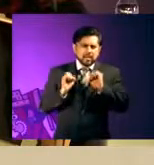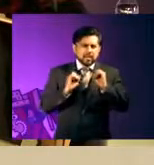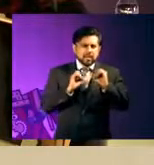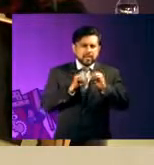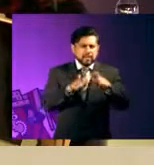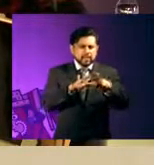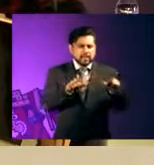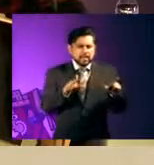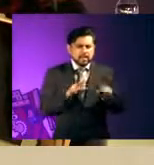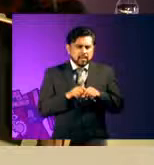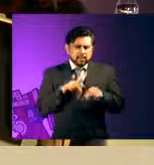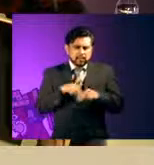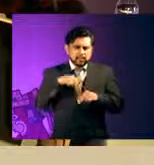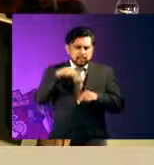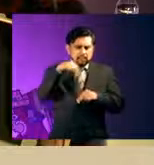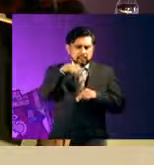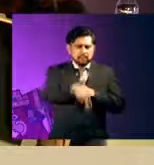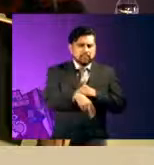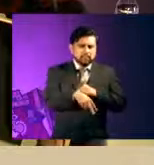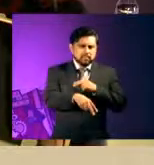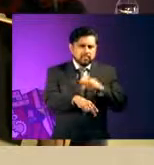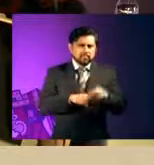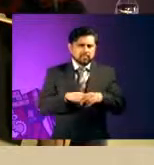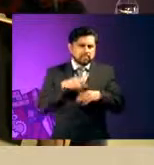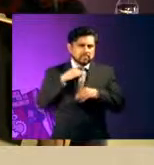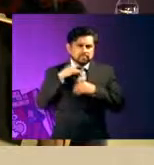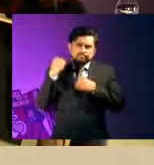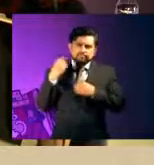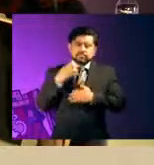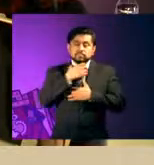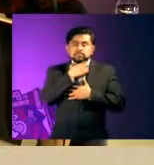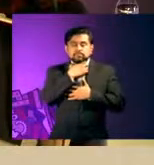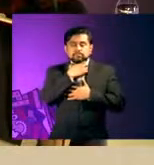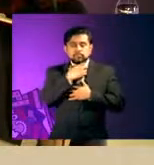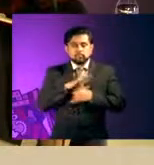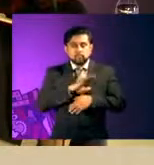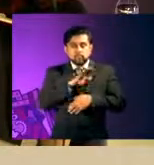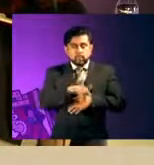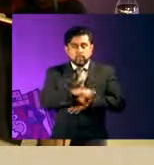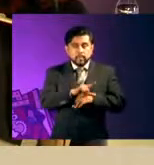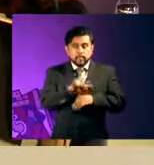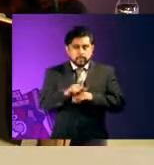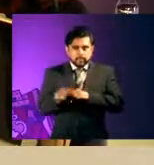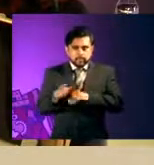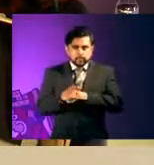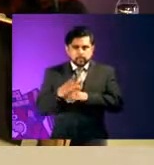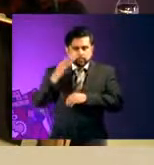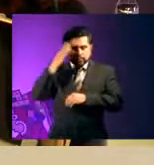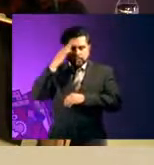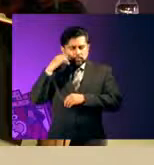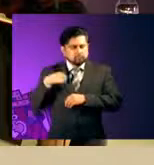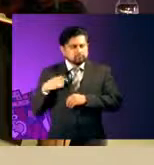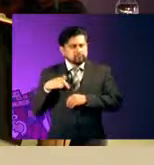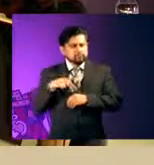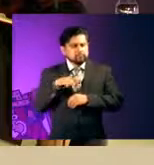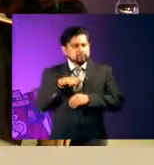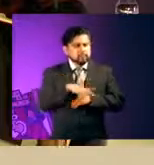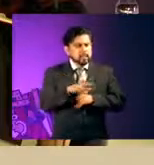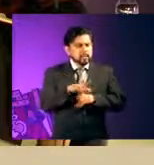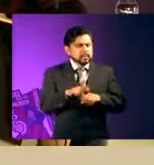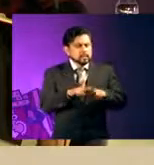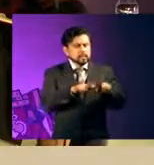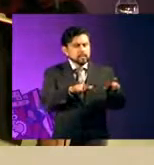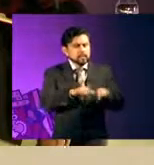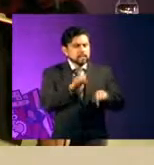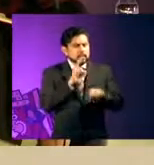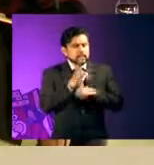cada año va al lago desnudo y rociado con un polvo de oro y le pide perdón y